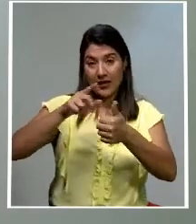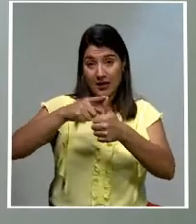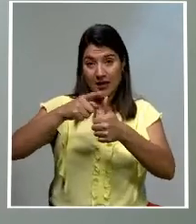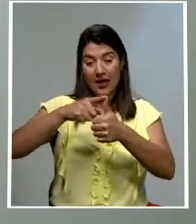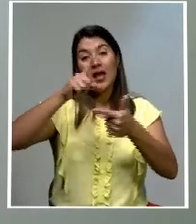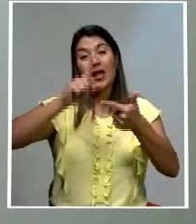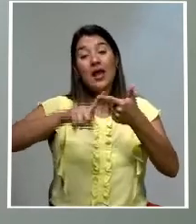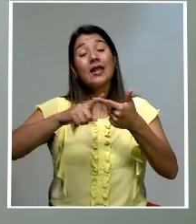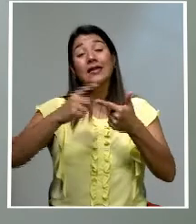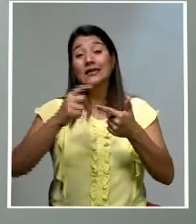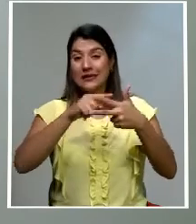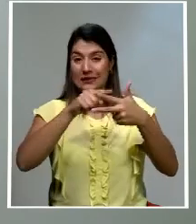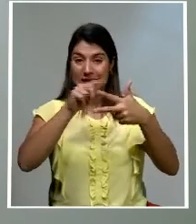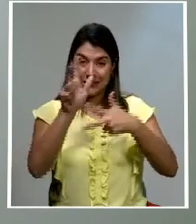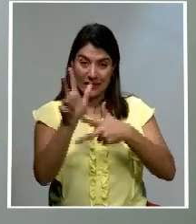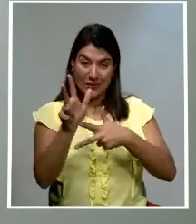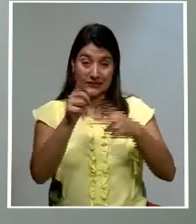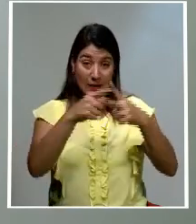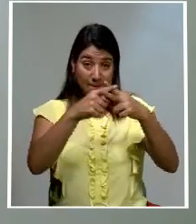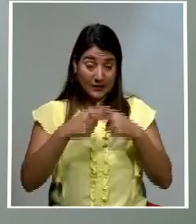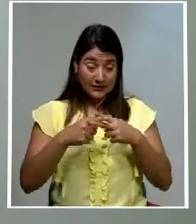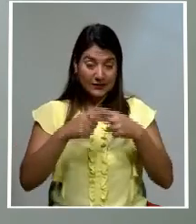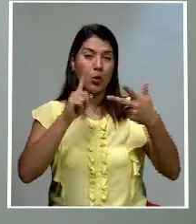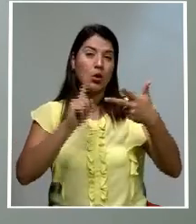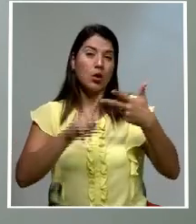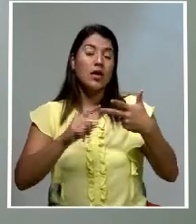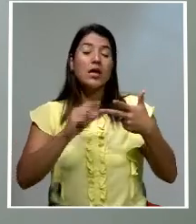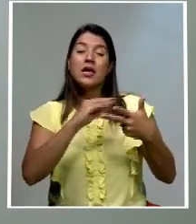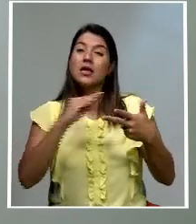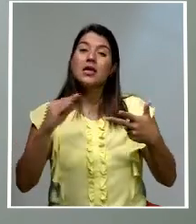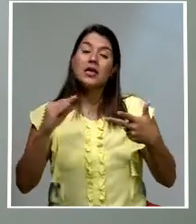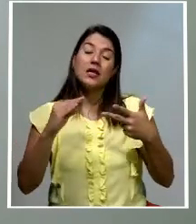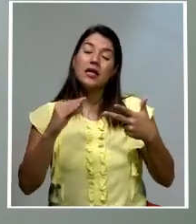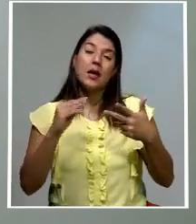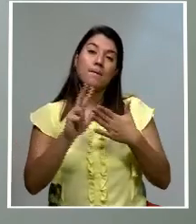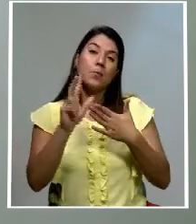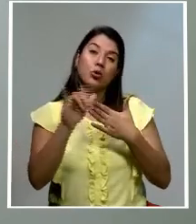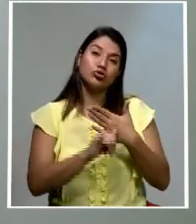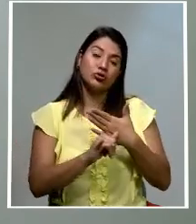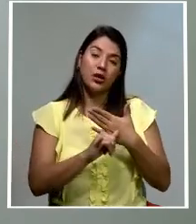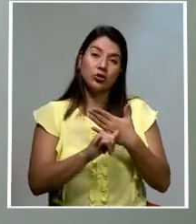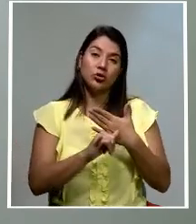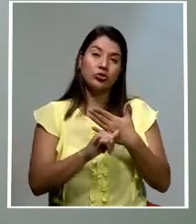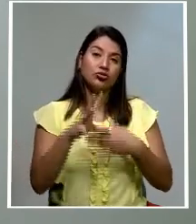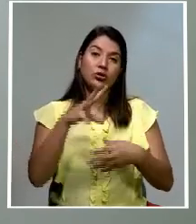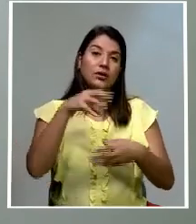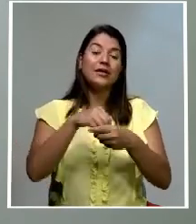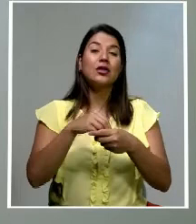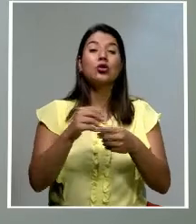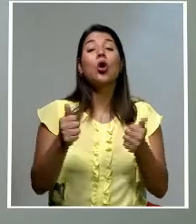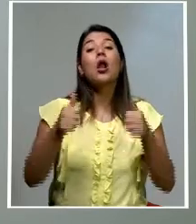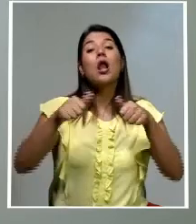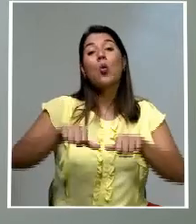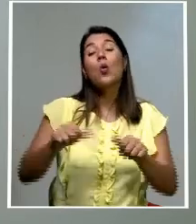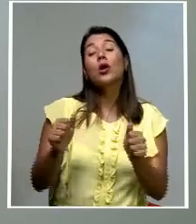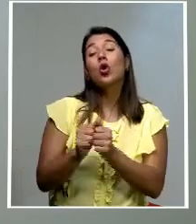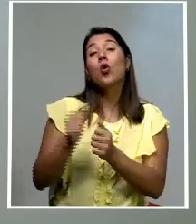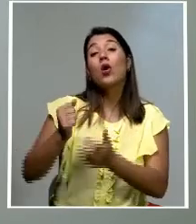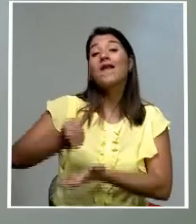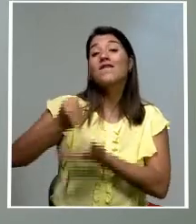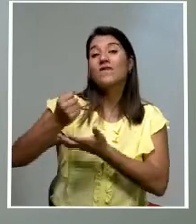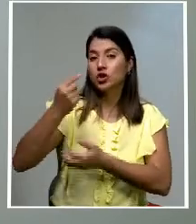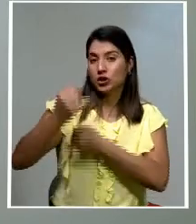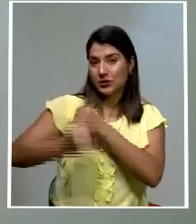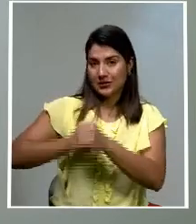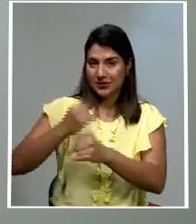Fondo Monetario Internacional y, por supuesto, toda la agenda de acompañamiento a lo que es propiamente el acuerdo con el fondo,